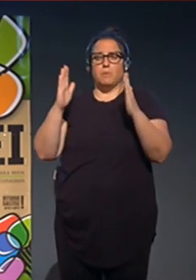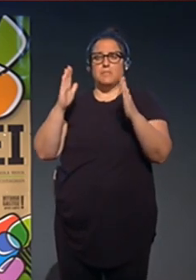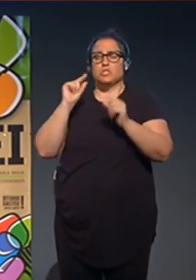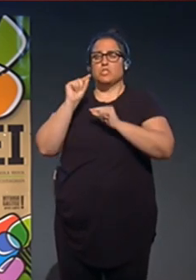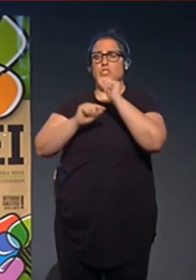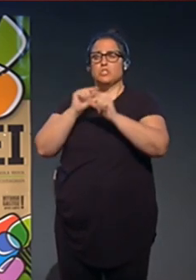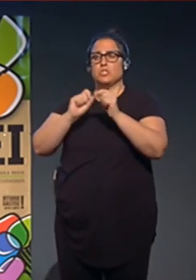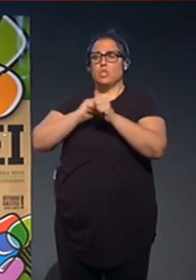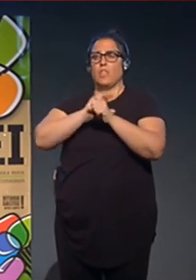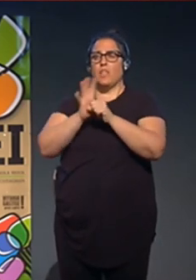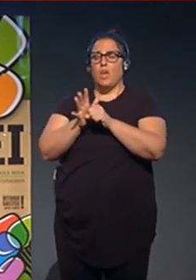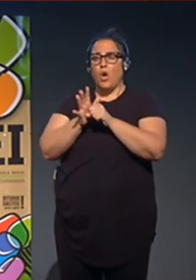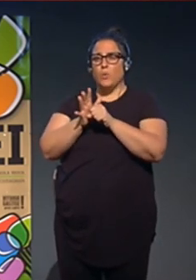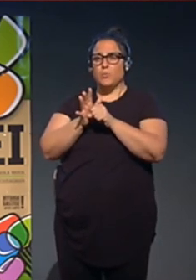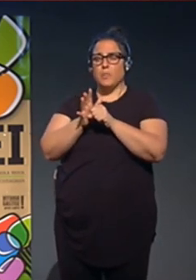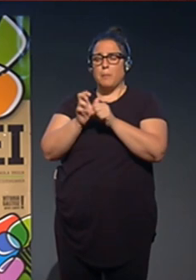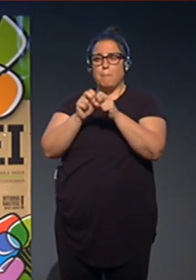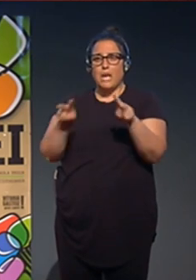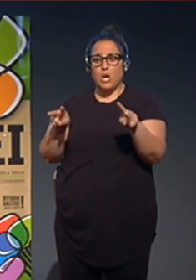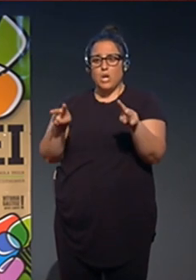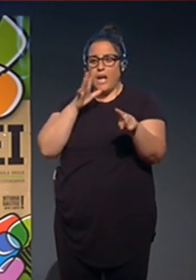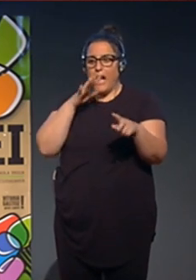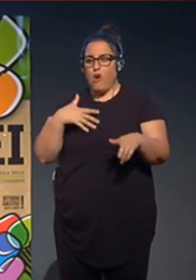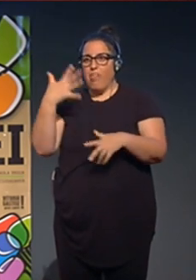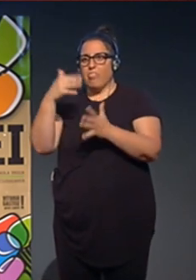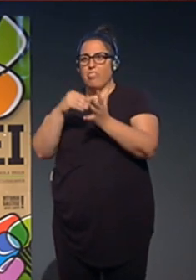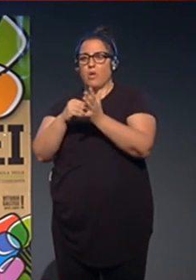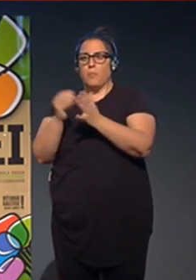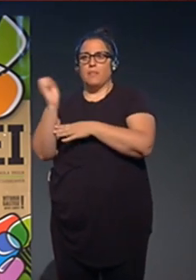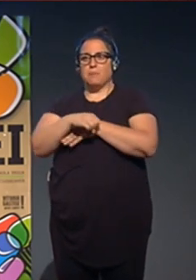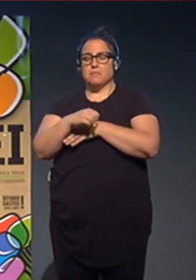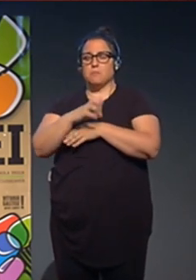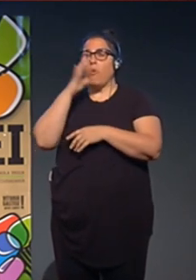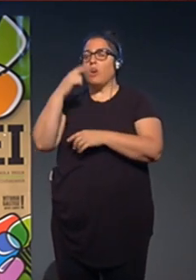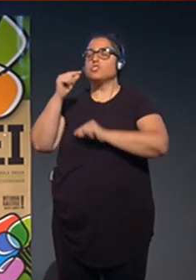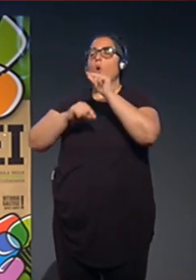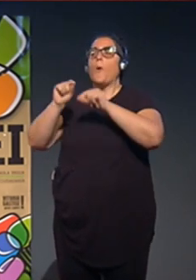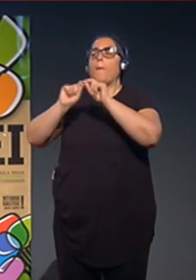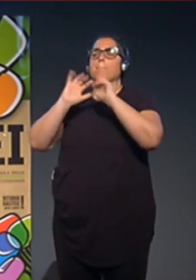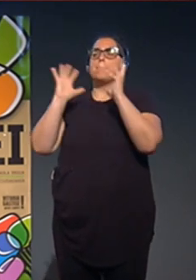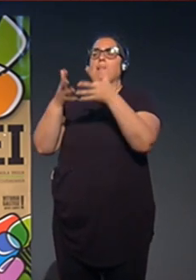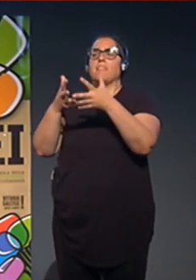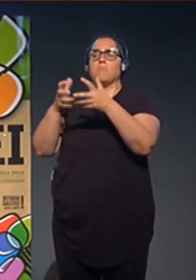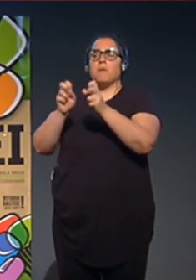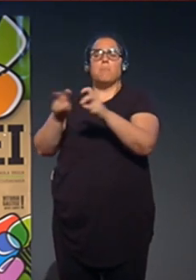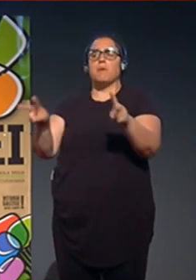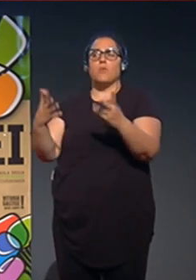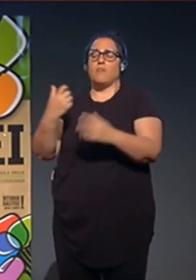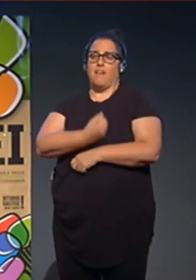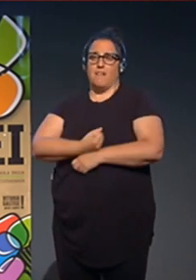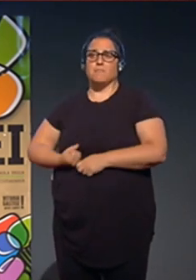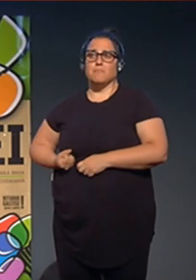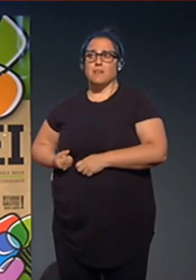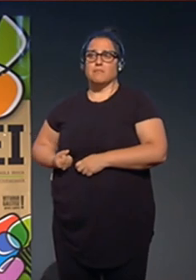morían por covid O sea la verdadera pandemia cuidado es el hambre con una diferencia los muertos no son